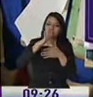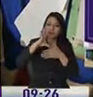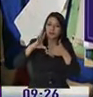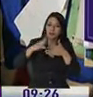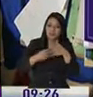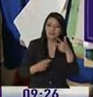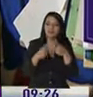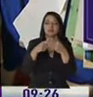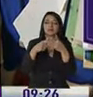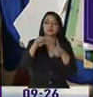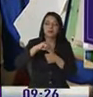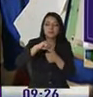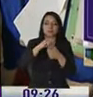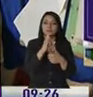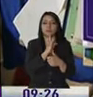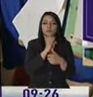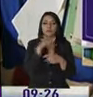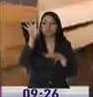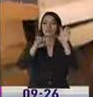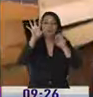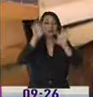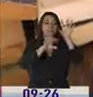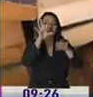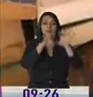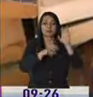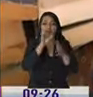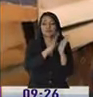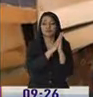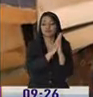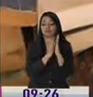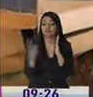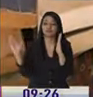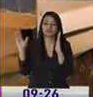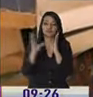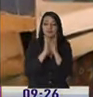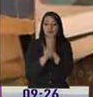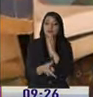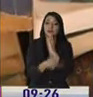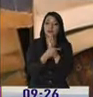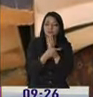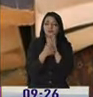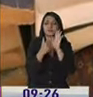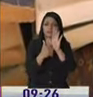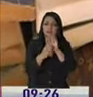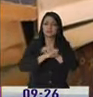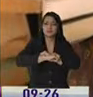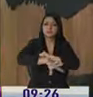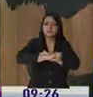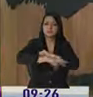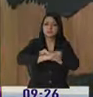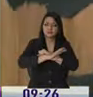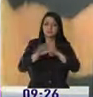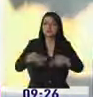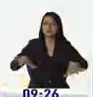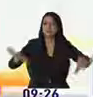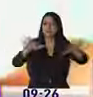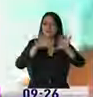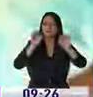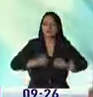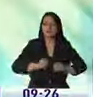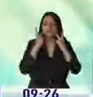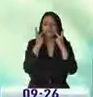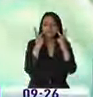Estados Unidos. Venimos recogiendo todo lo que es una literatura que queremos también difundir a través de estos espacios.